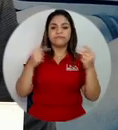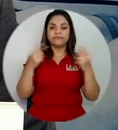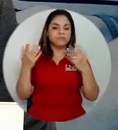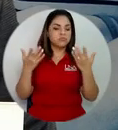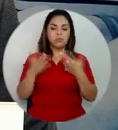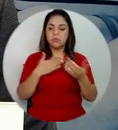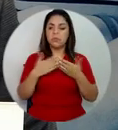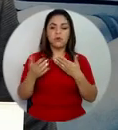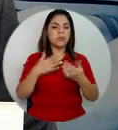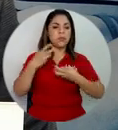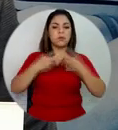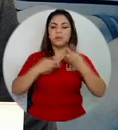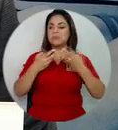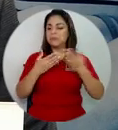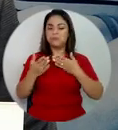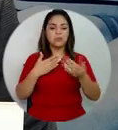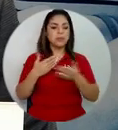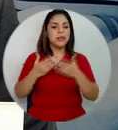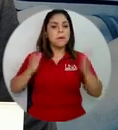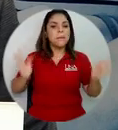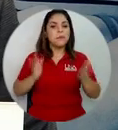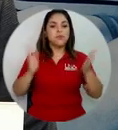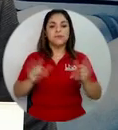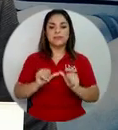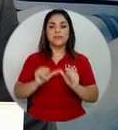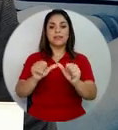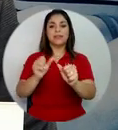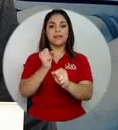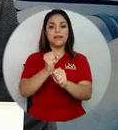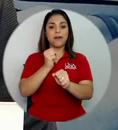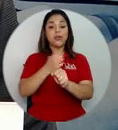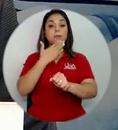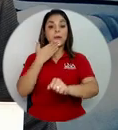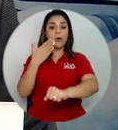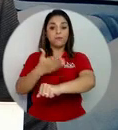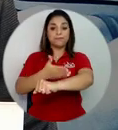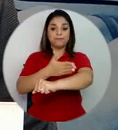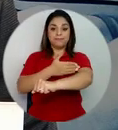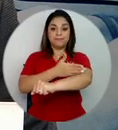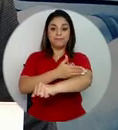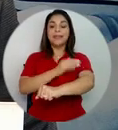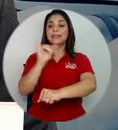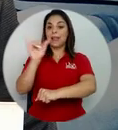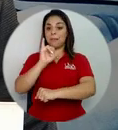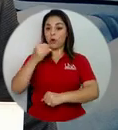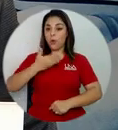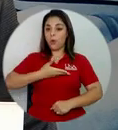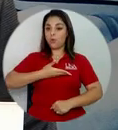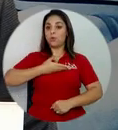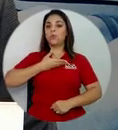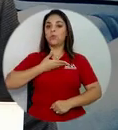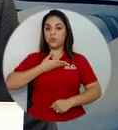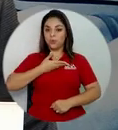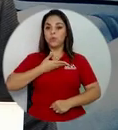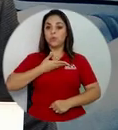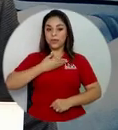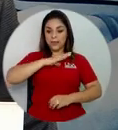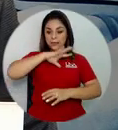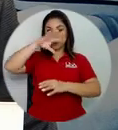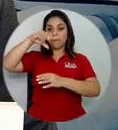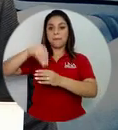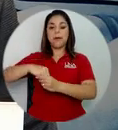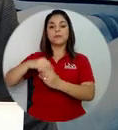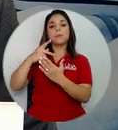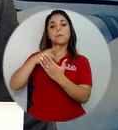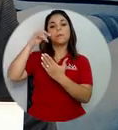nos motiva a que cada día podamos seguir trabajando de la mejor manera, y además nos enorgullece de que seamos parte